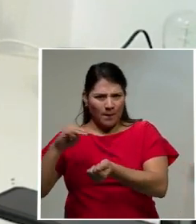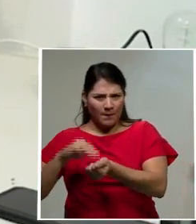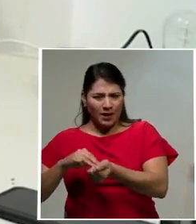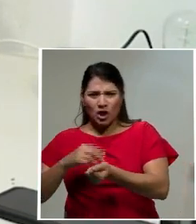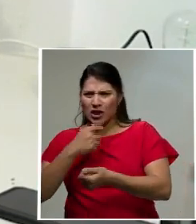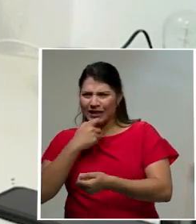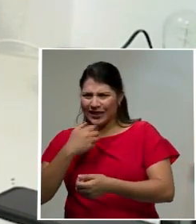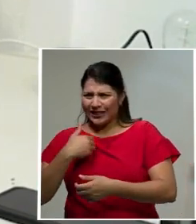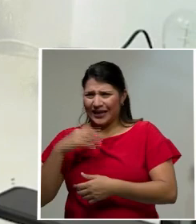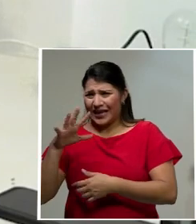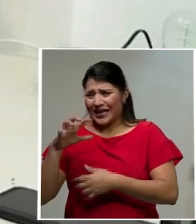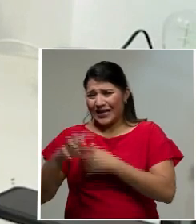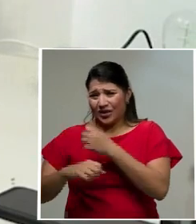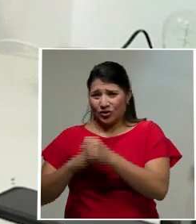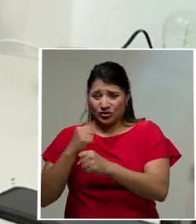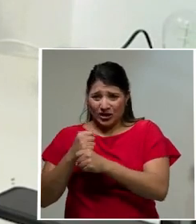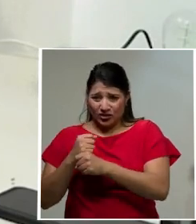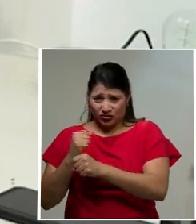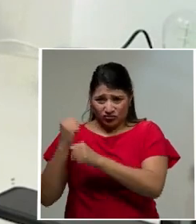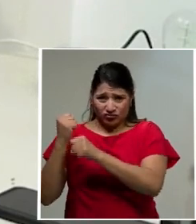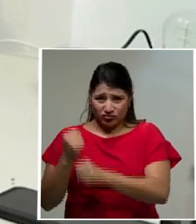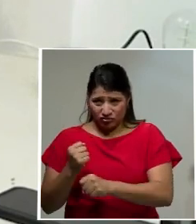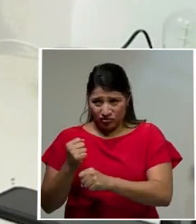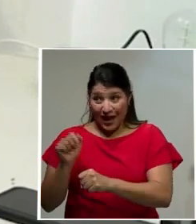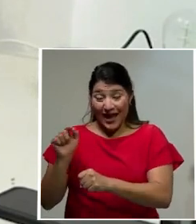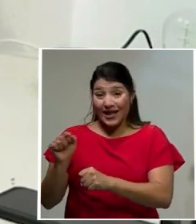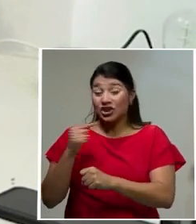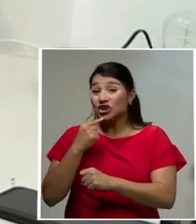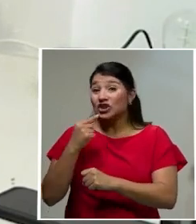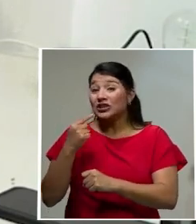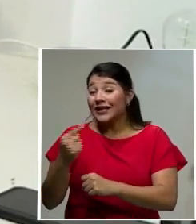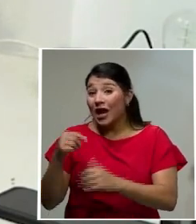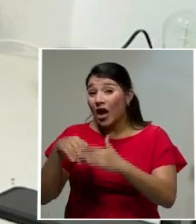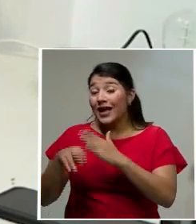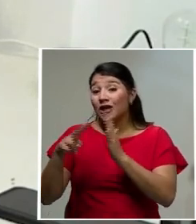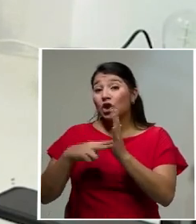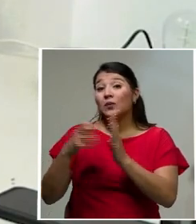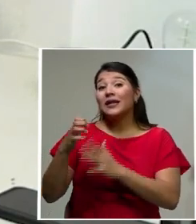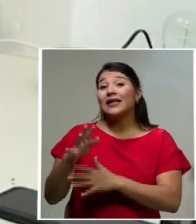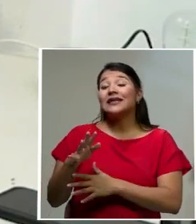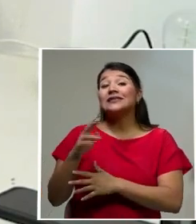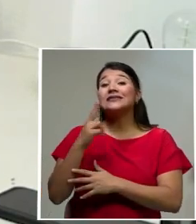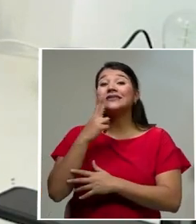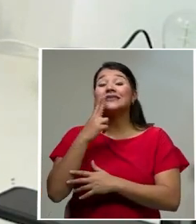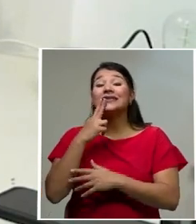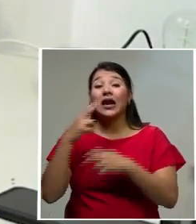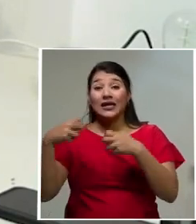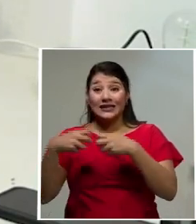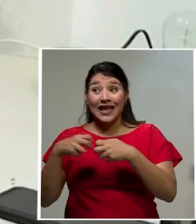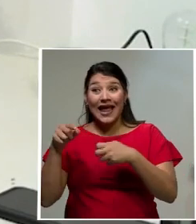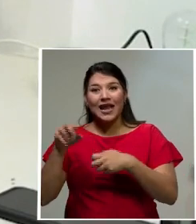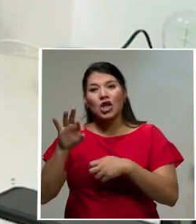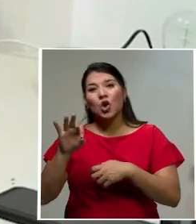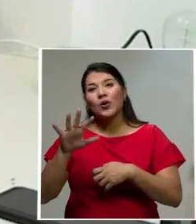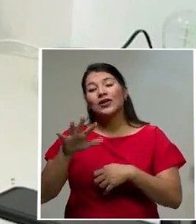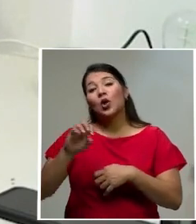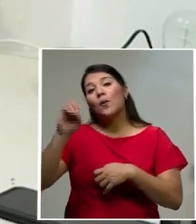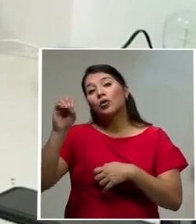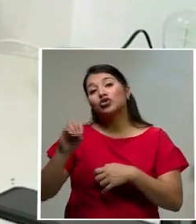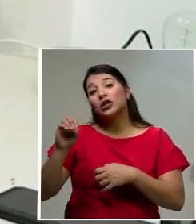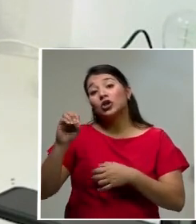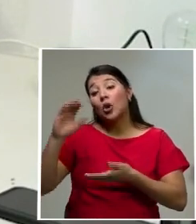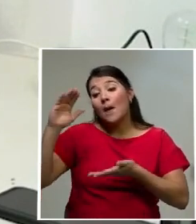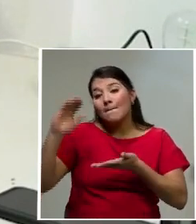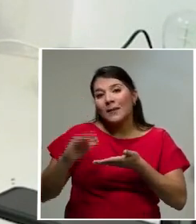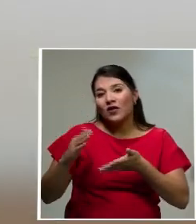asociados salió al mundo a decir y a comentarles que el cigarro electrónico era al menos 95% menos nocivo que el cigarro